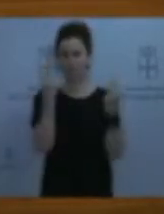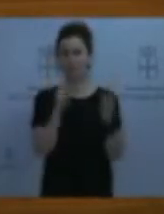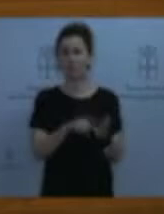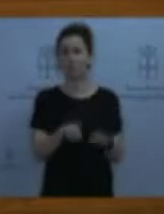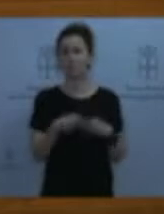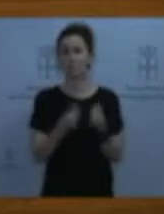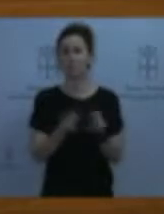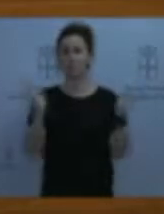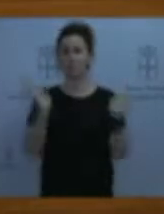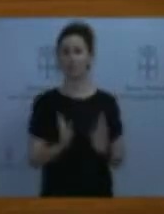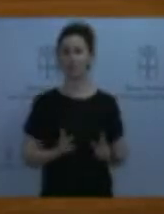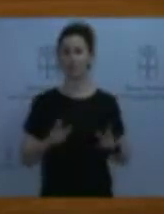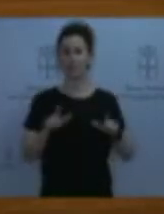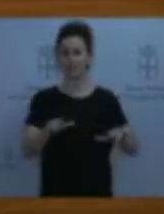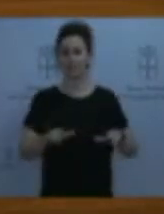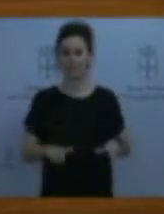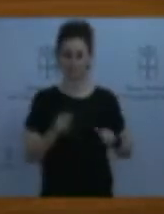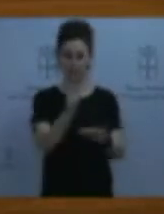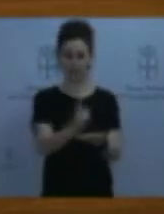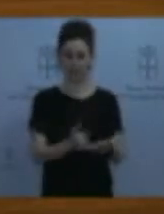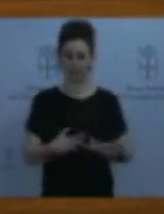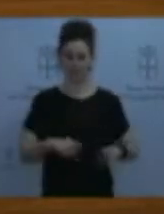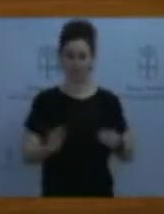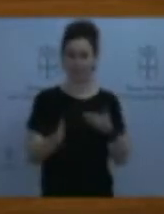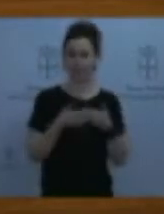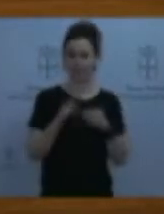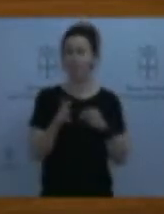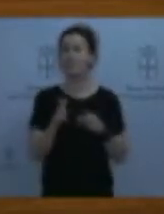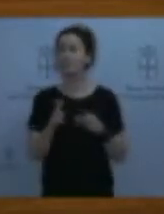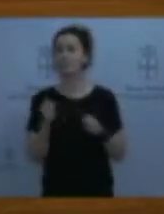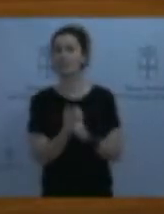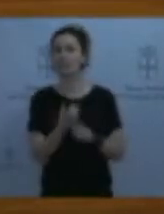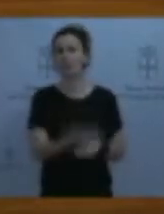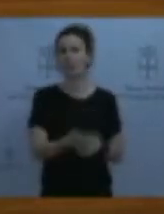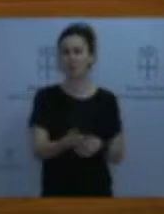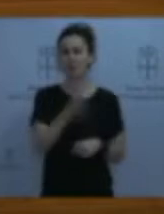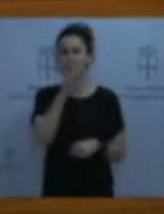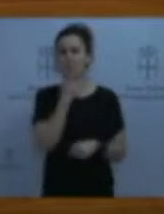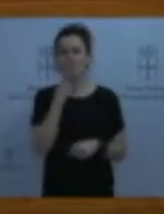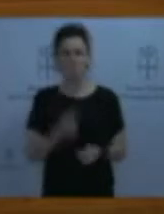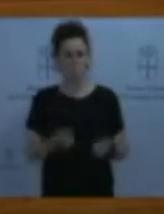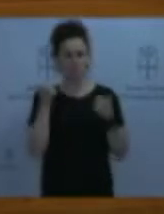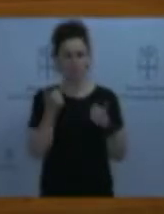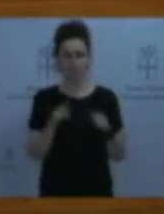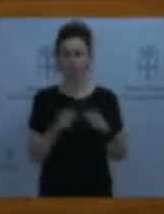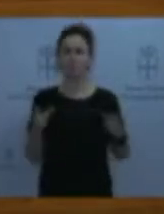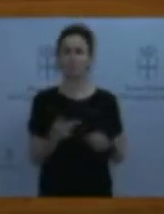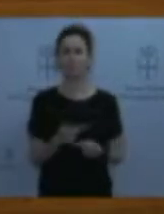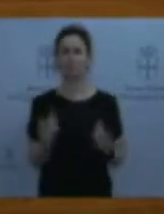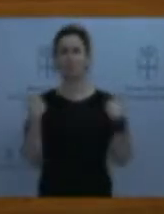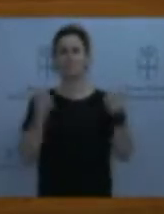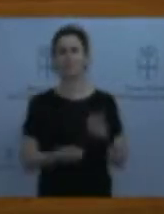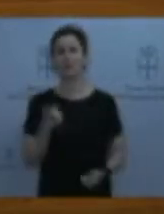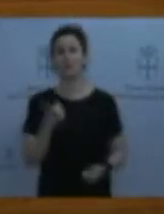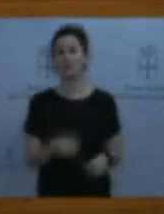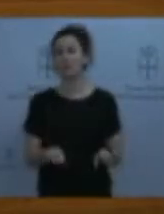las cuencas, tener manga ancha con aquellos centros concertados que vulneran derechos laborales, mientras aquellos más comprometidos son los que mayores recortes sufren. Veamos lo que